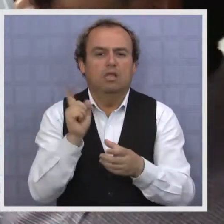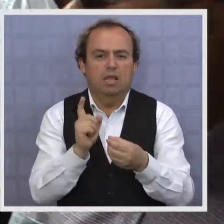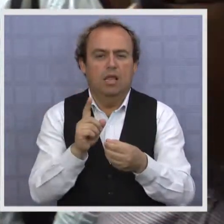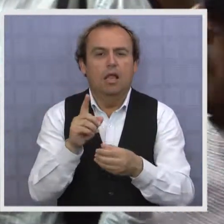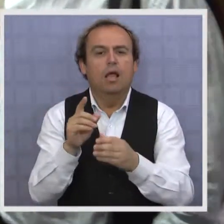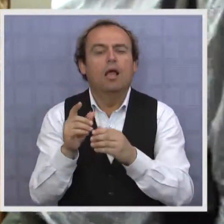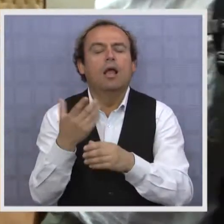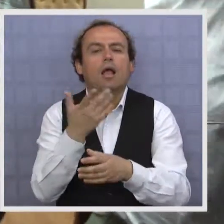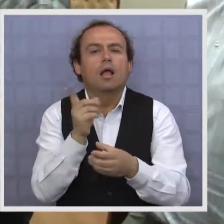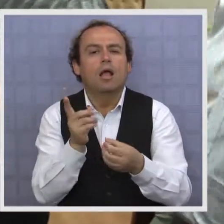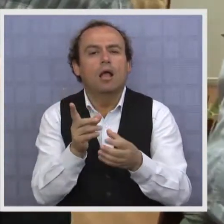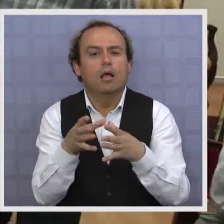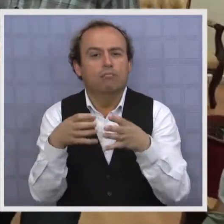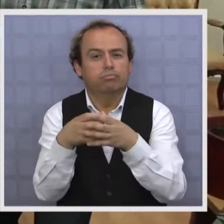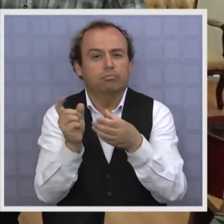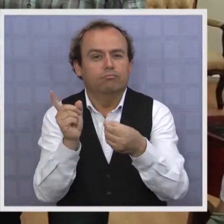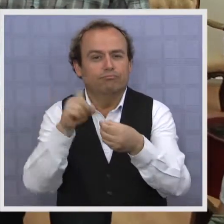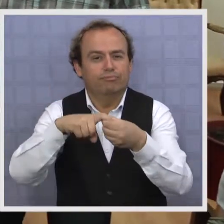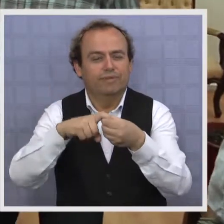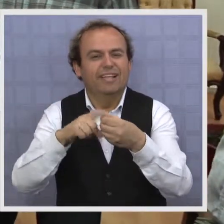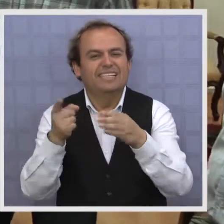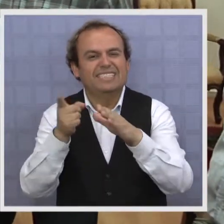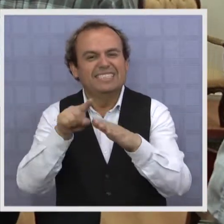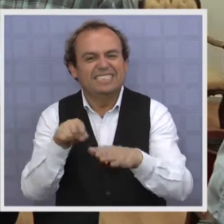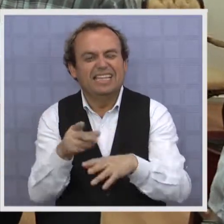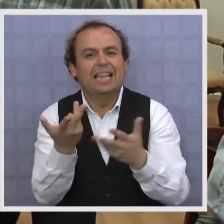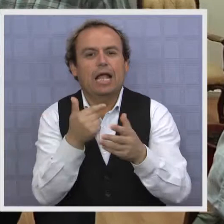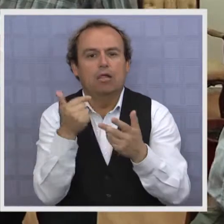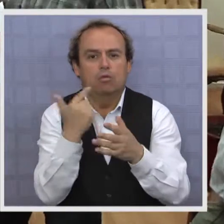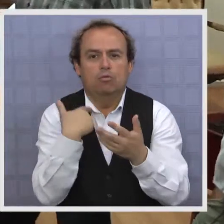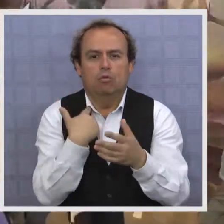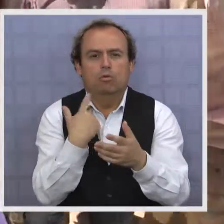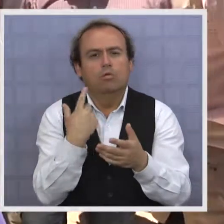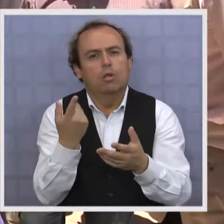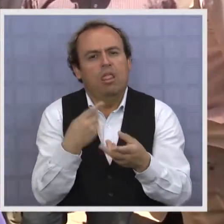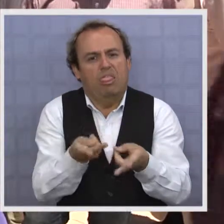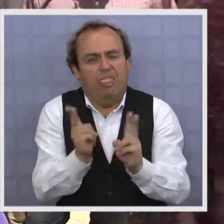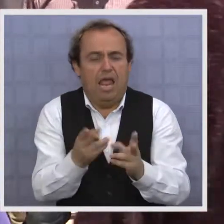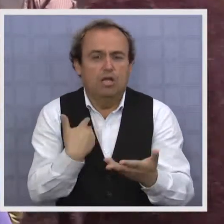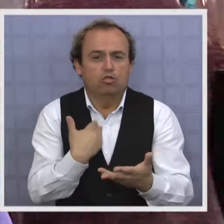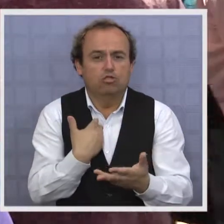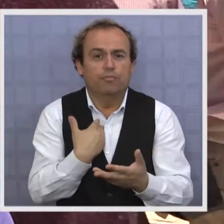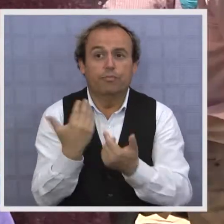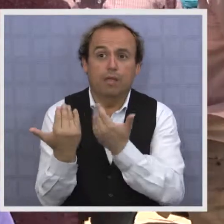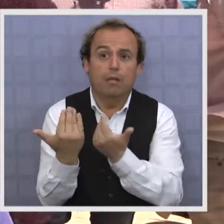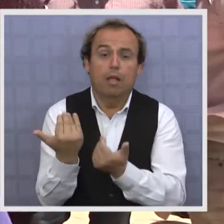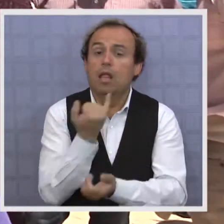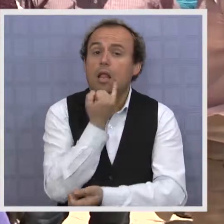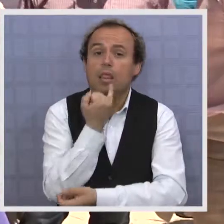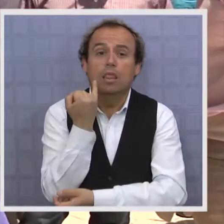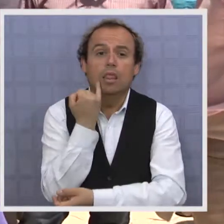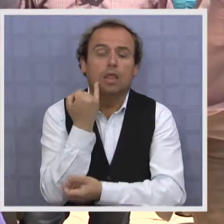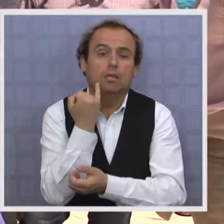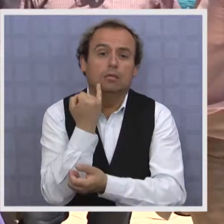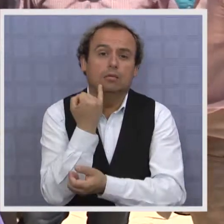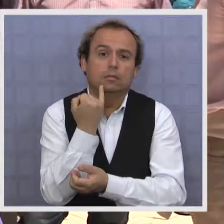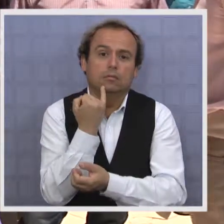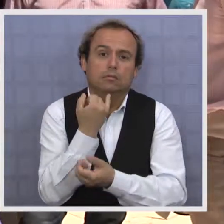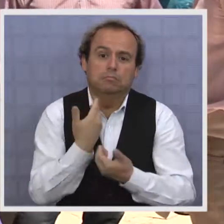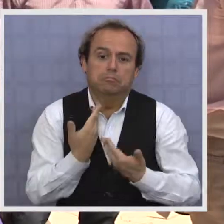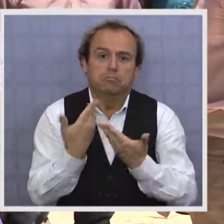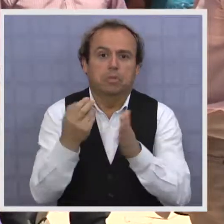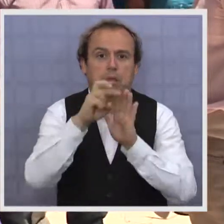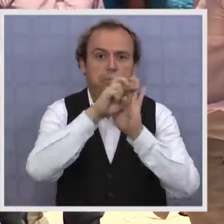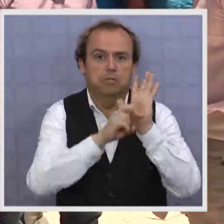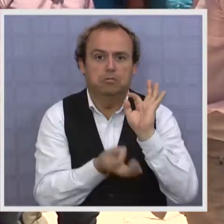recordemos la estabilidad laboral, que para nosotros los funcionarios públicos se ha visto seriamente amenazada en el último tiempo. Estamos esperando ahora que la intendenta nos reciba bien el